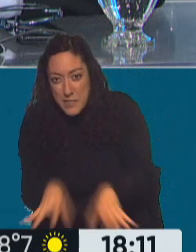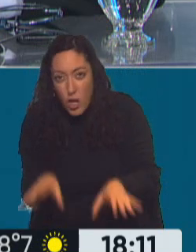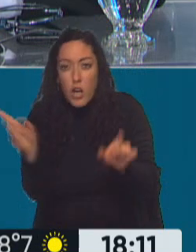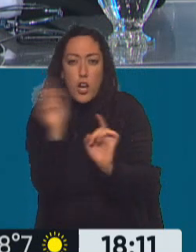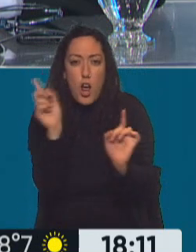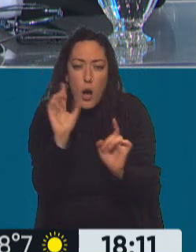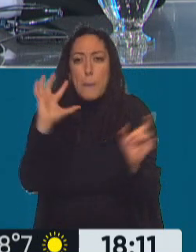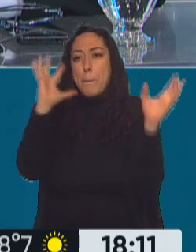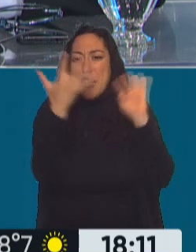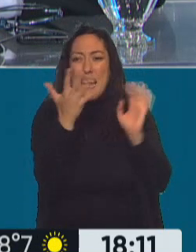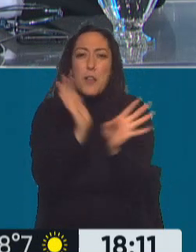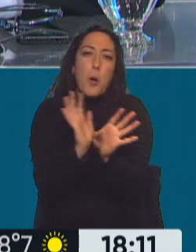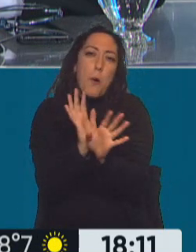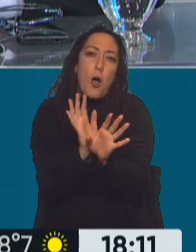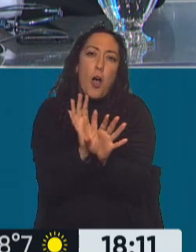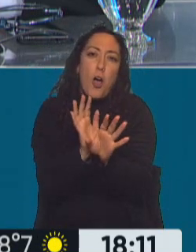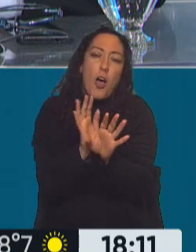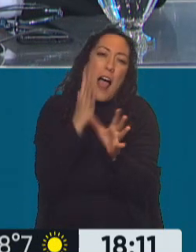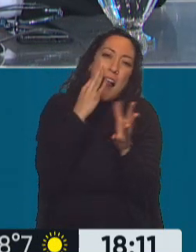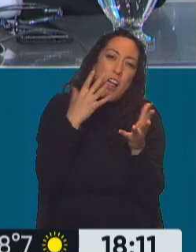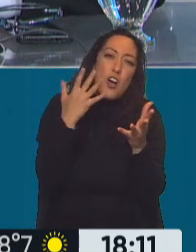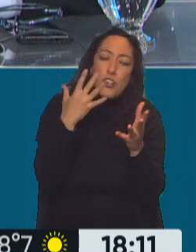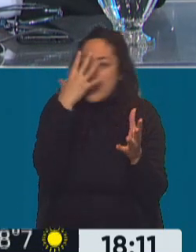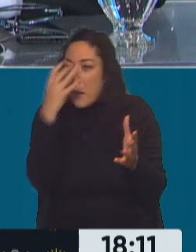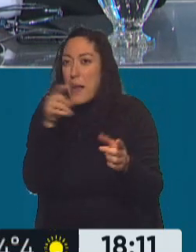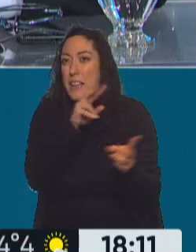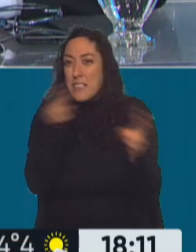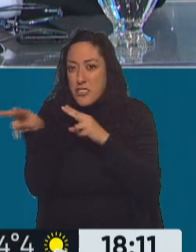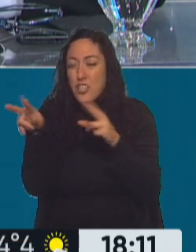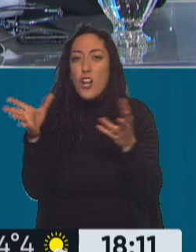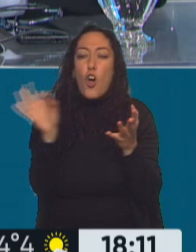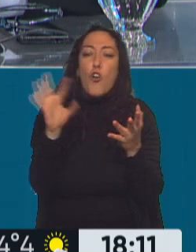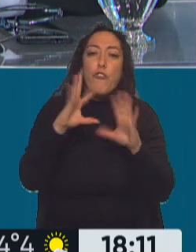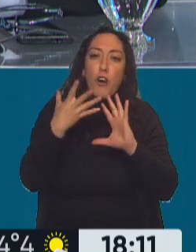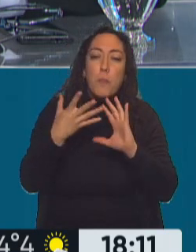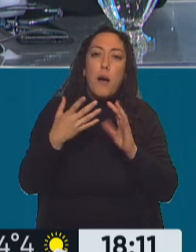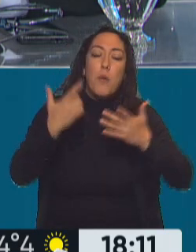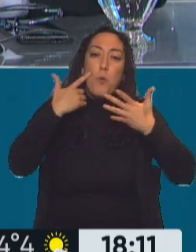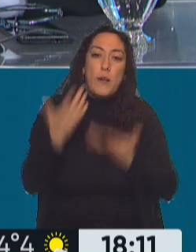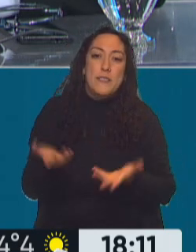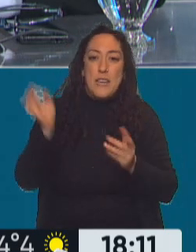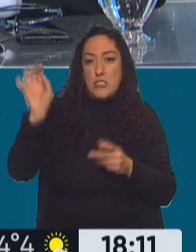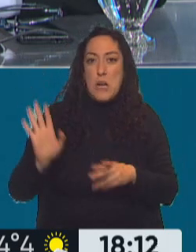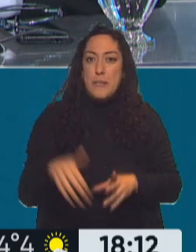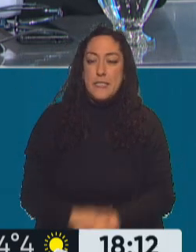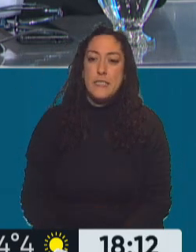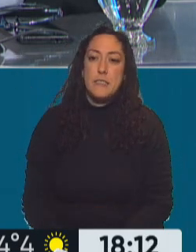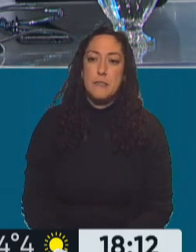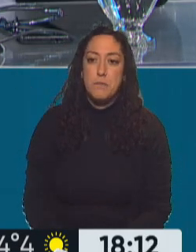en todo caso es una pantalla o alguien que... O el parlante de todas estas operaciones.